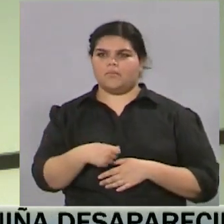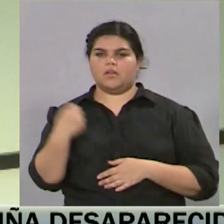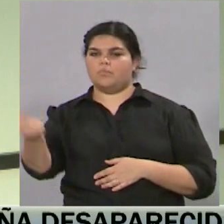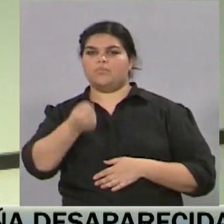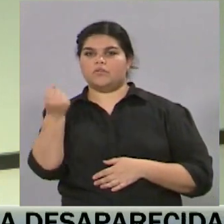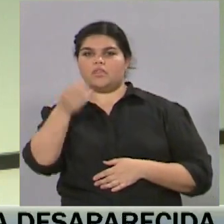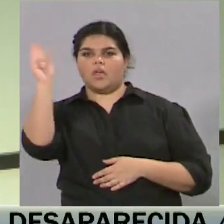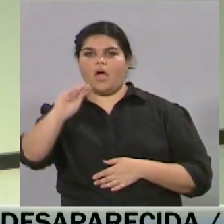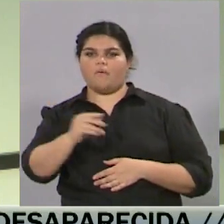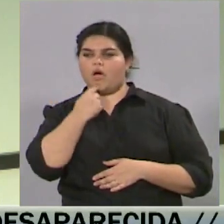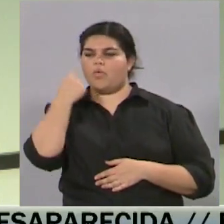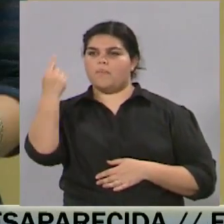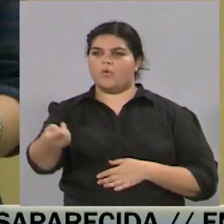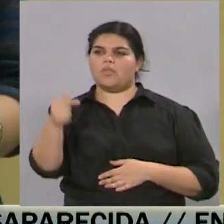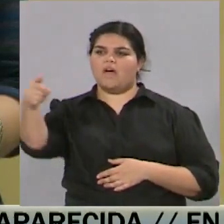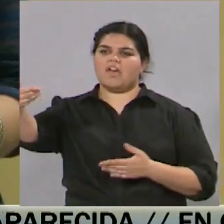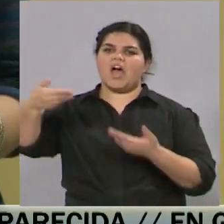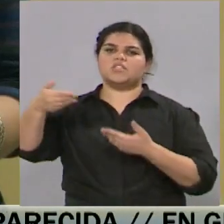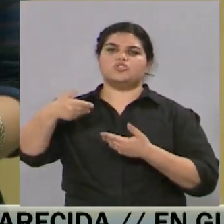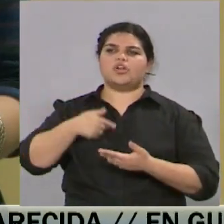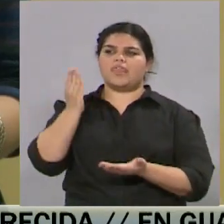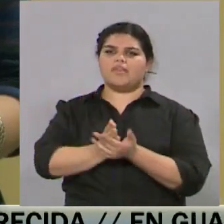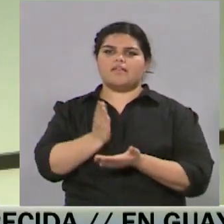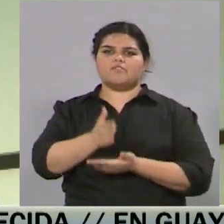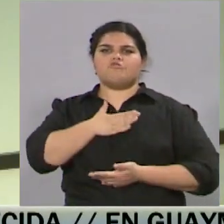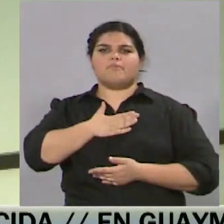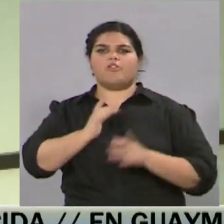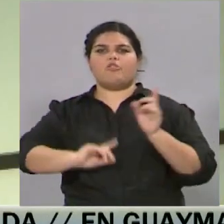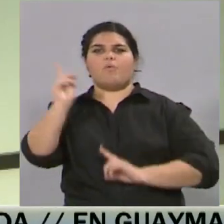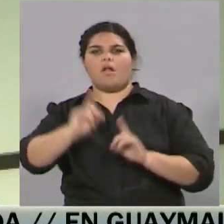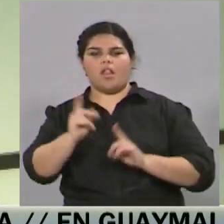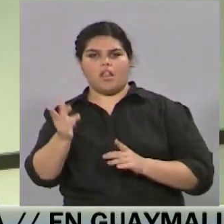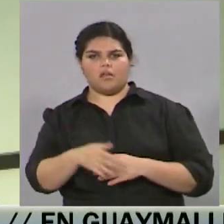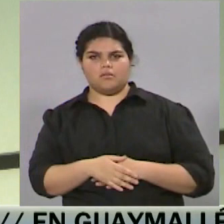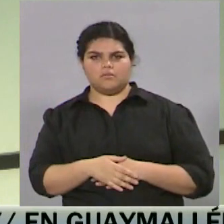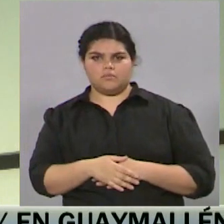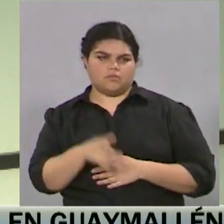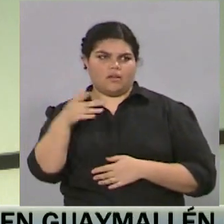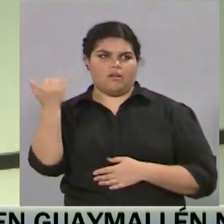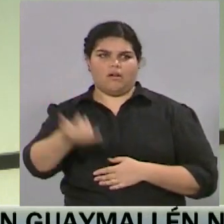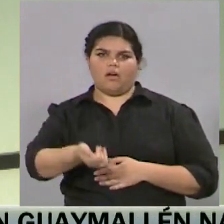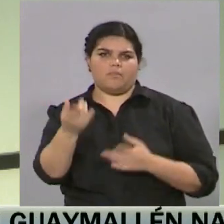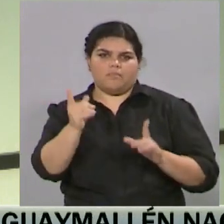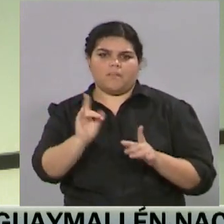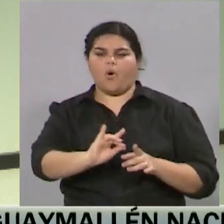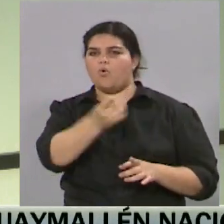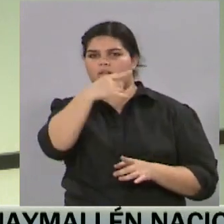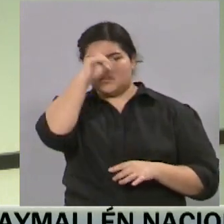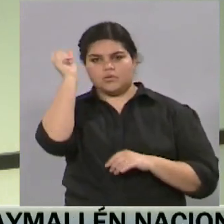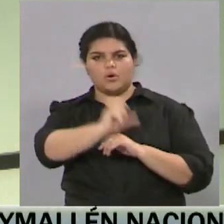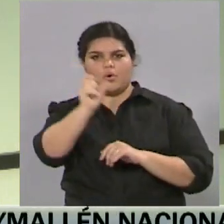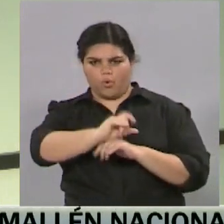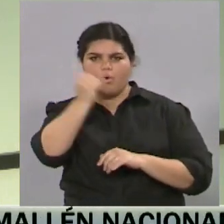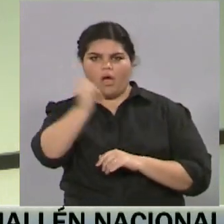abogado que nos pueda asesorar cuáles son nuestros derechos. Y eso lo conseguimos en los talleres que tiene la misma Universidad Nacional de Cuyo